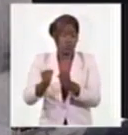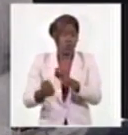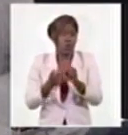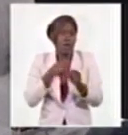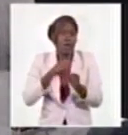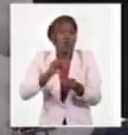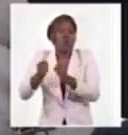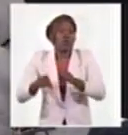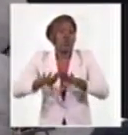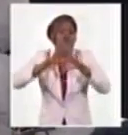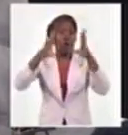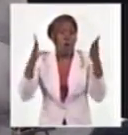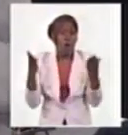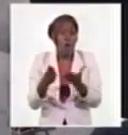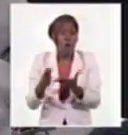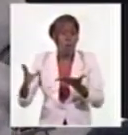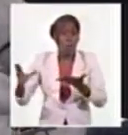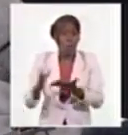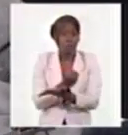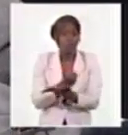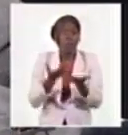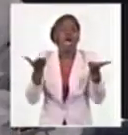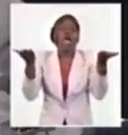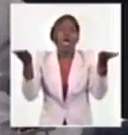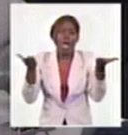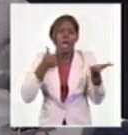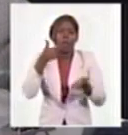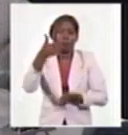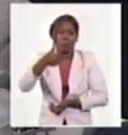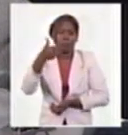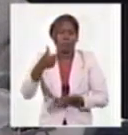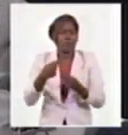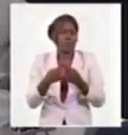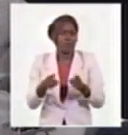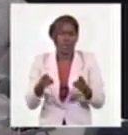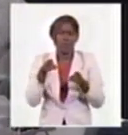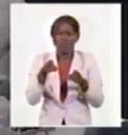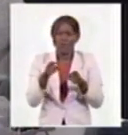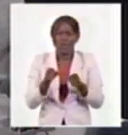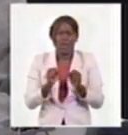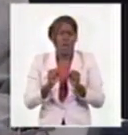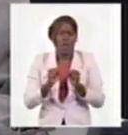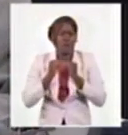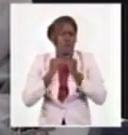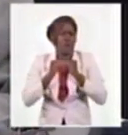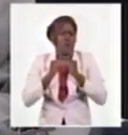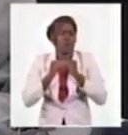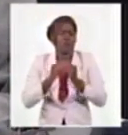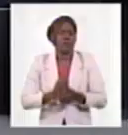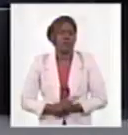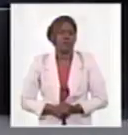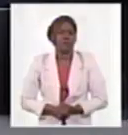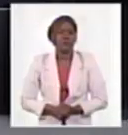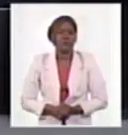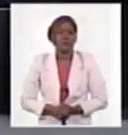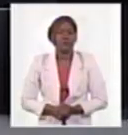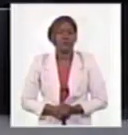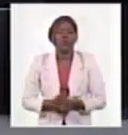una resistencia. Es decir, hay combate, por tanto hay una resistencia, no se puede hablar todavía de una ocupación. A la 2023, profesor,